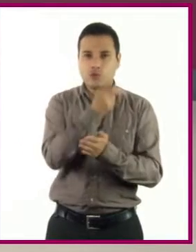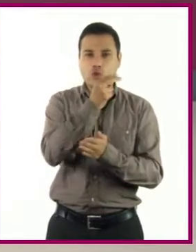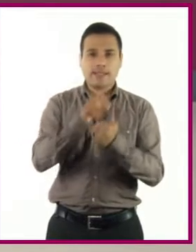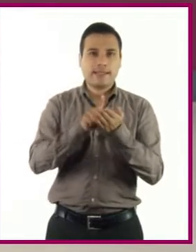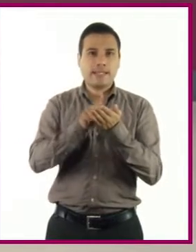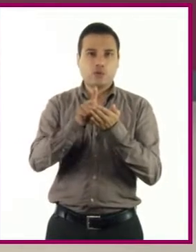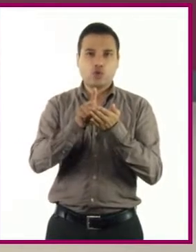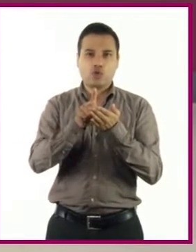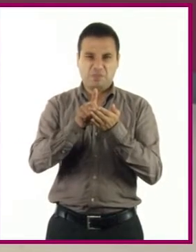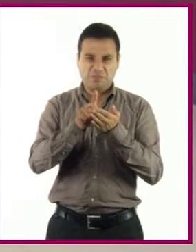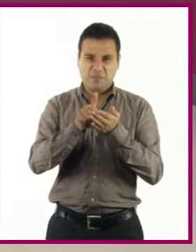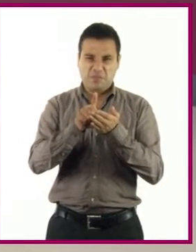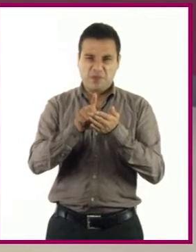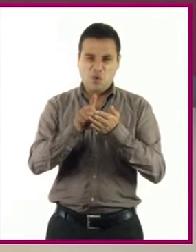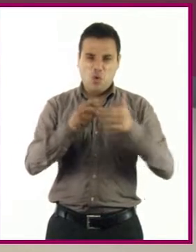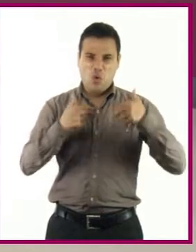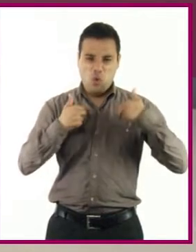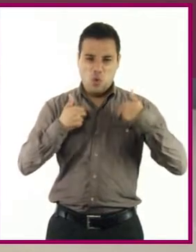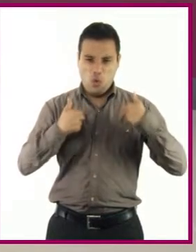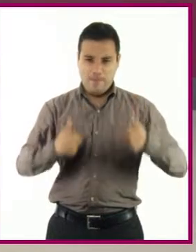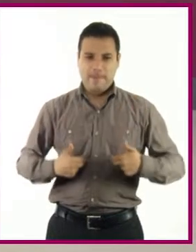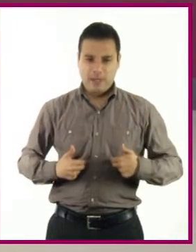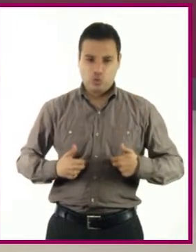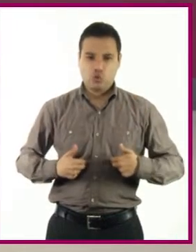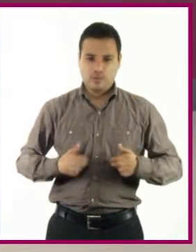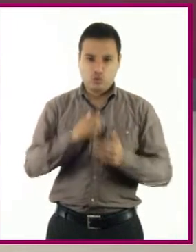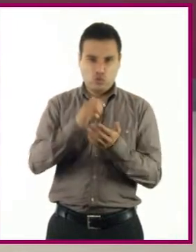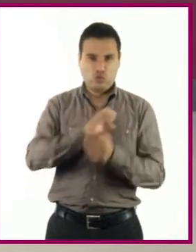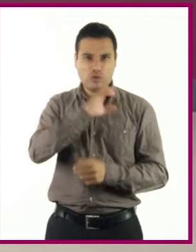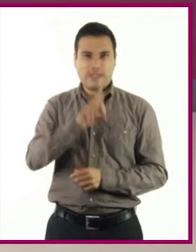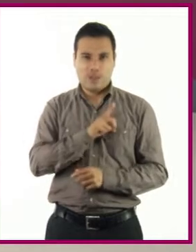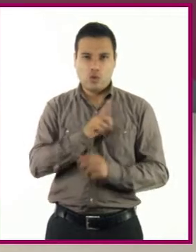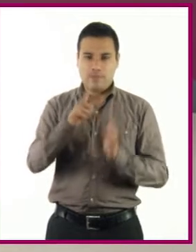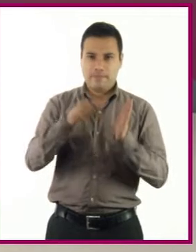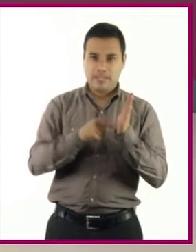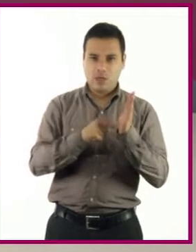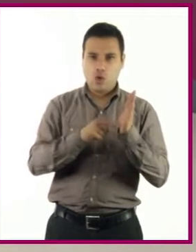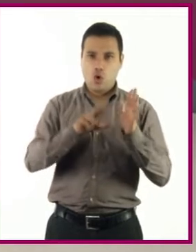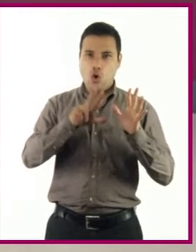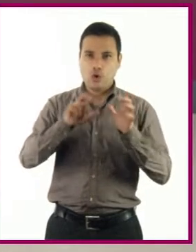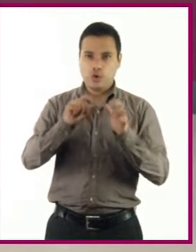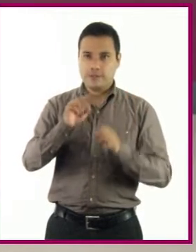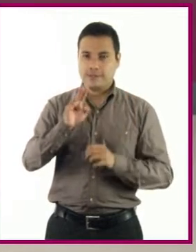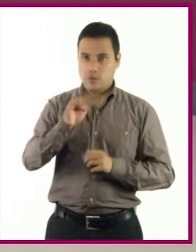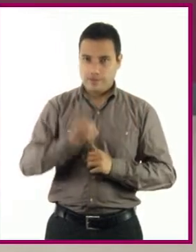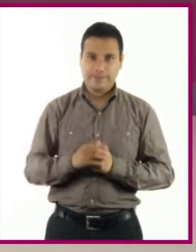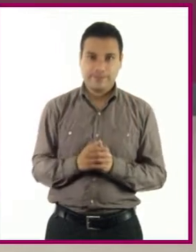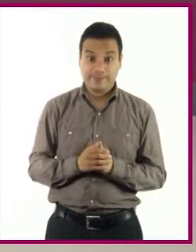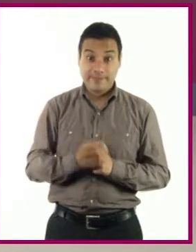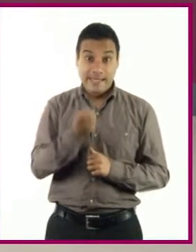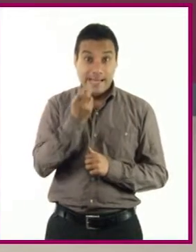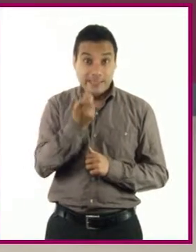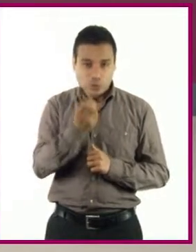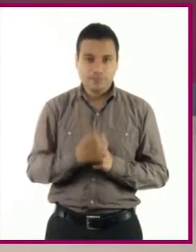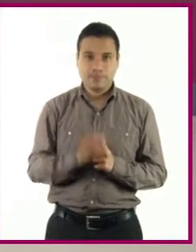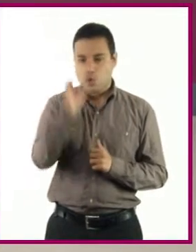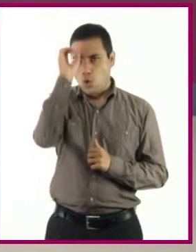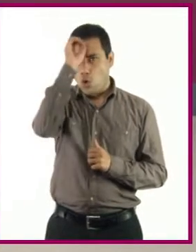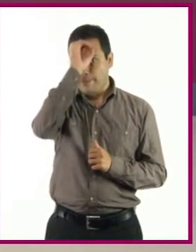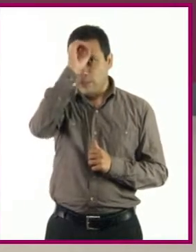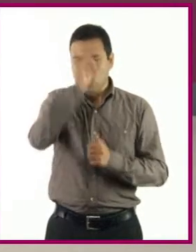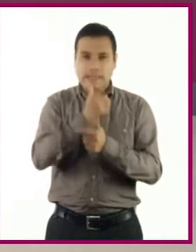Ciudadano, promulgada en 1789. Muy bien, Nadia. La libertad de expresión, de prensa,